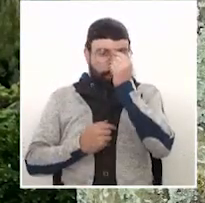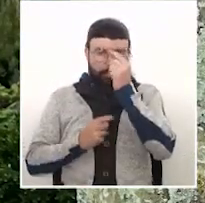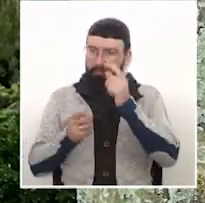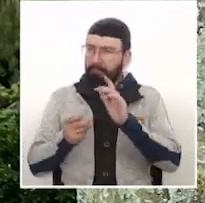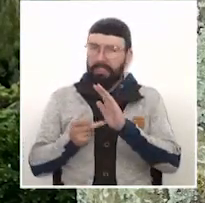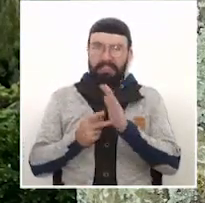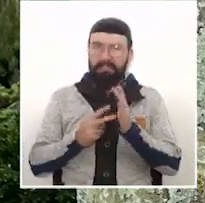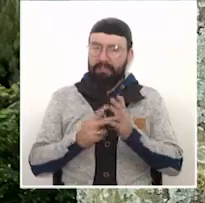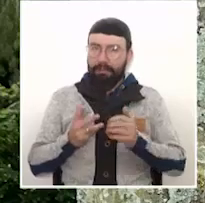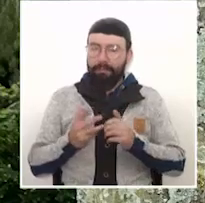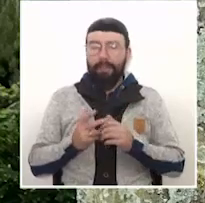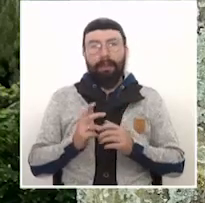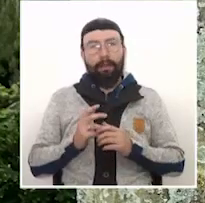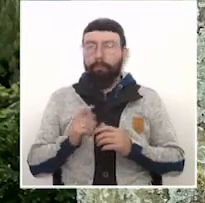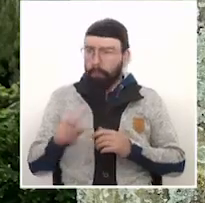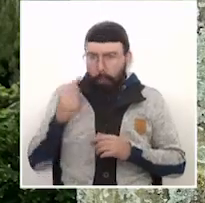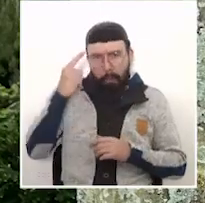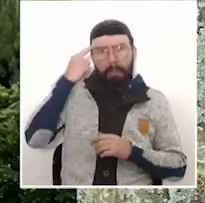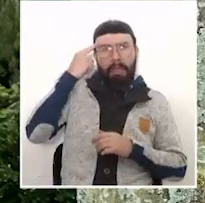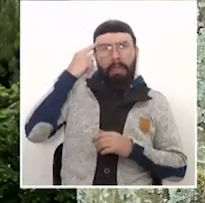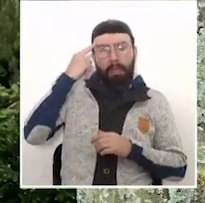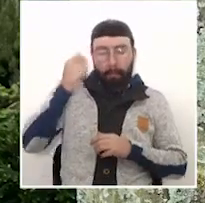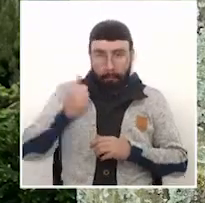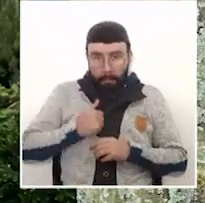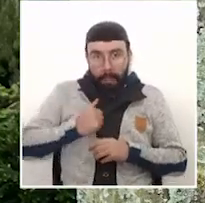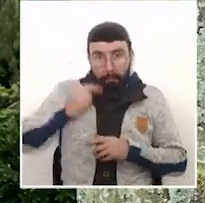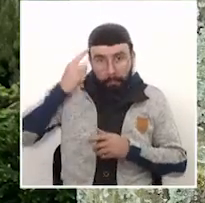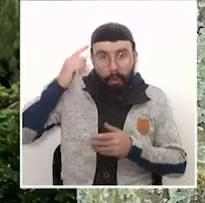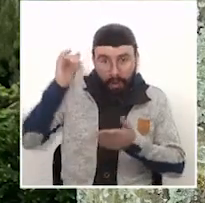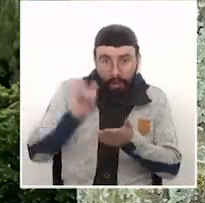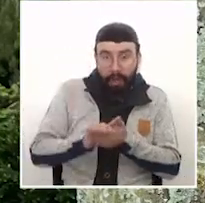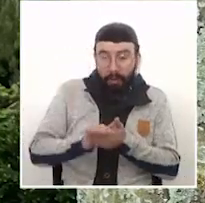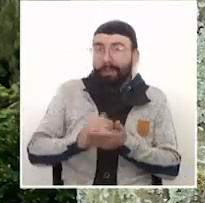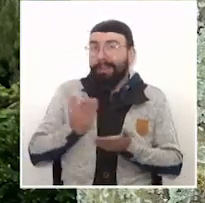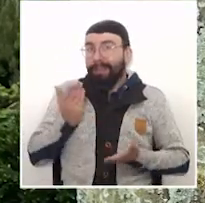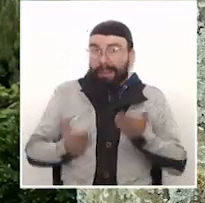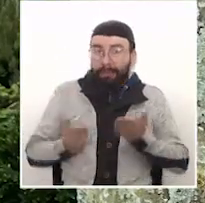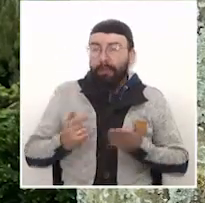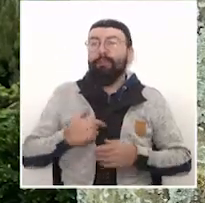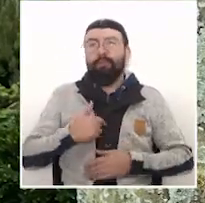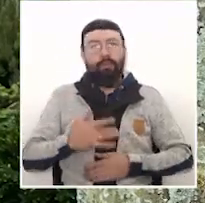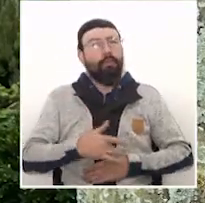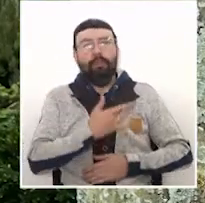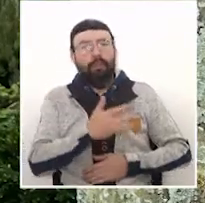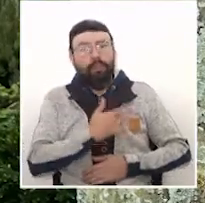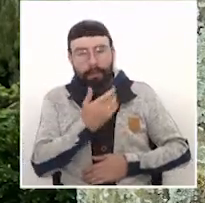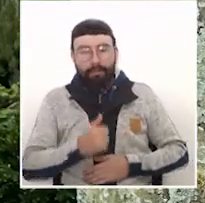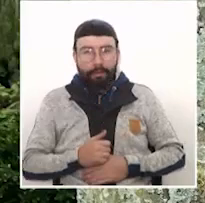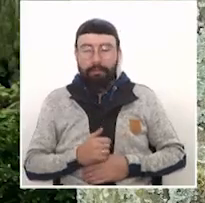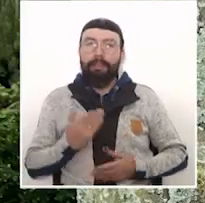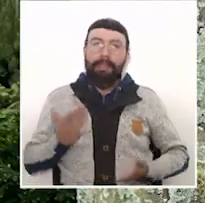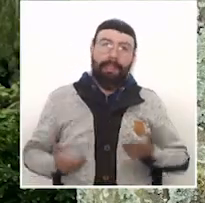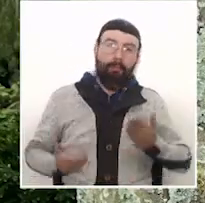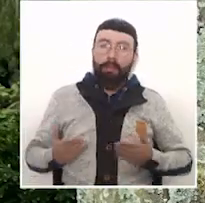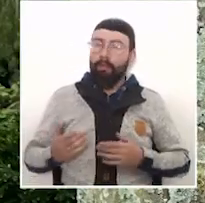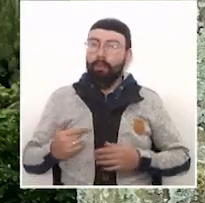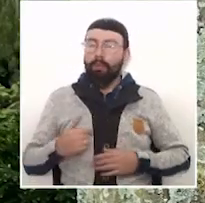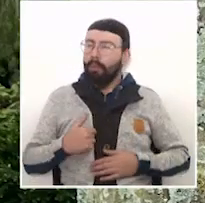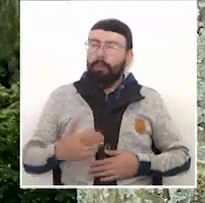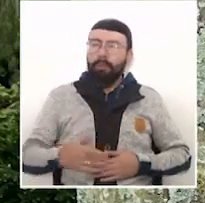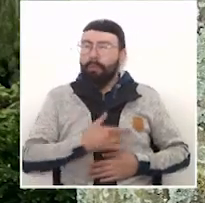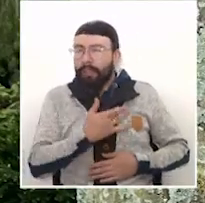de acuerdo a lo que yo pienso y de acuerdo a lo que yo creo, yo siento. Y todo ese sentir, todos